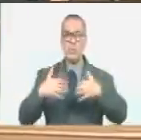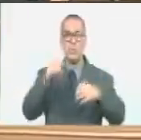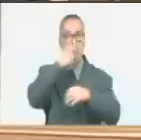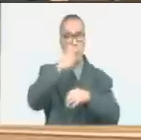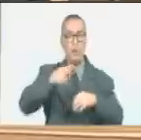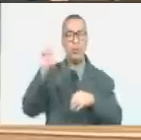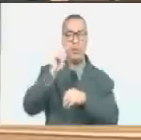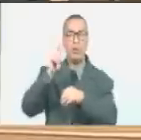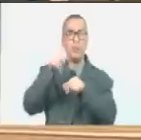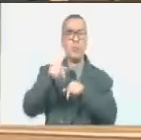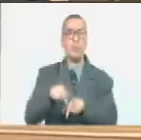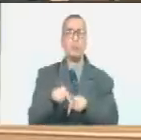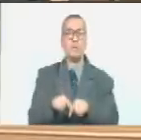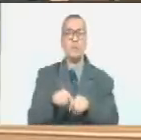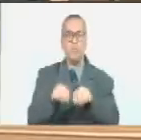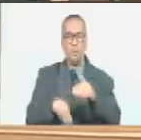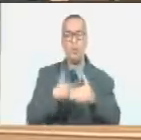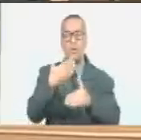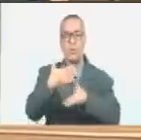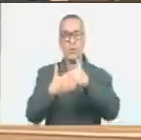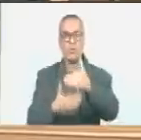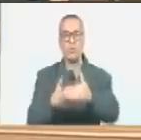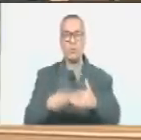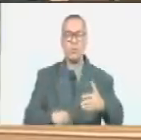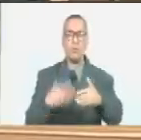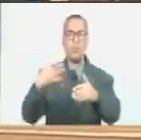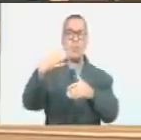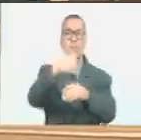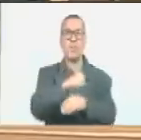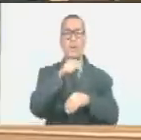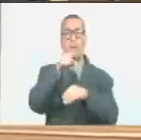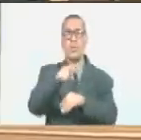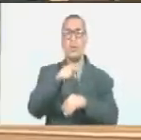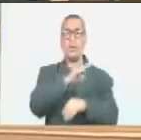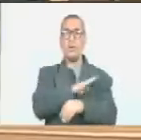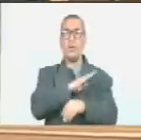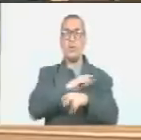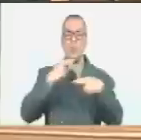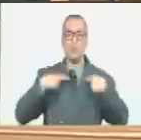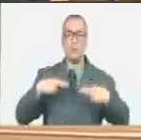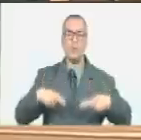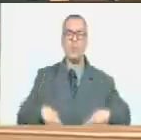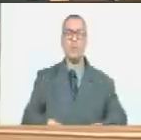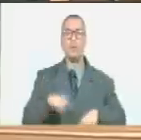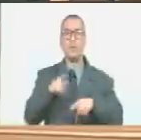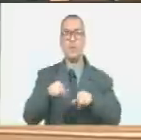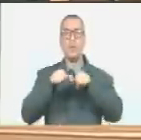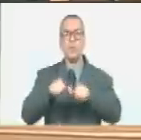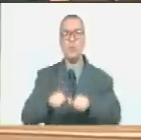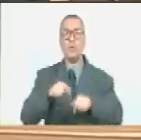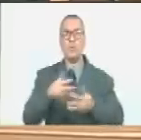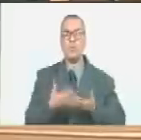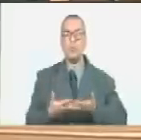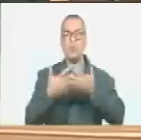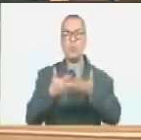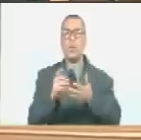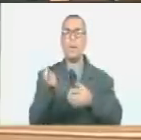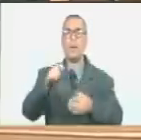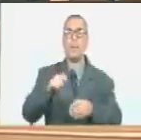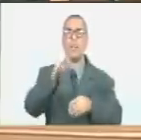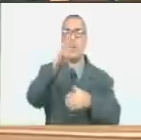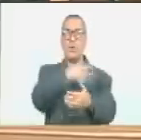pueblo venezolano por avanzar en la conquista de este derecho humano, consolidando la entrega de más